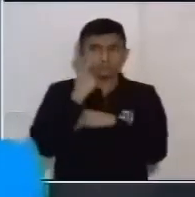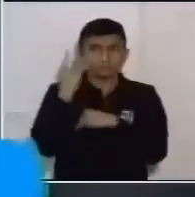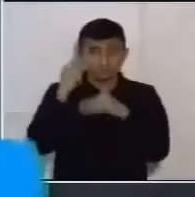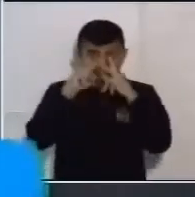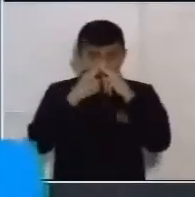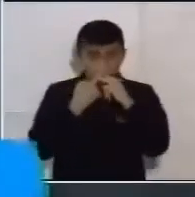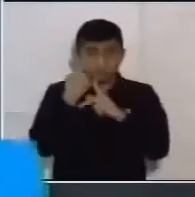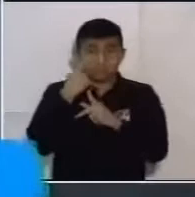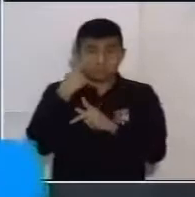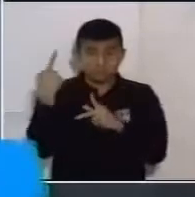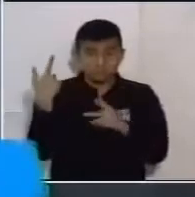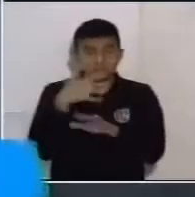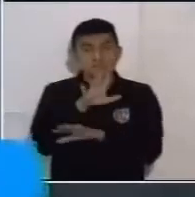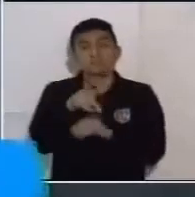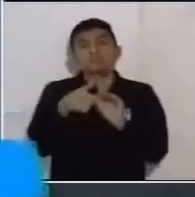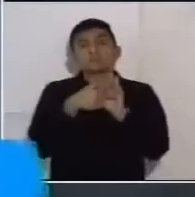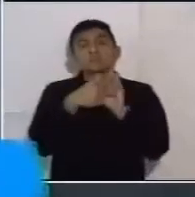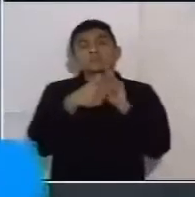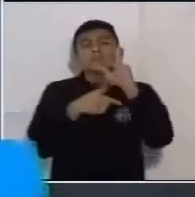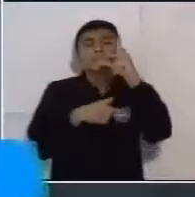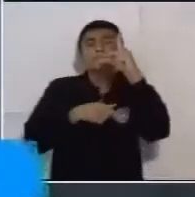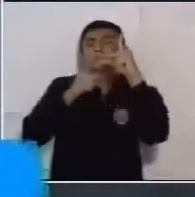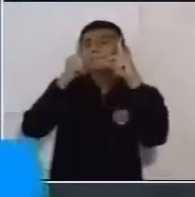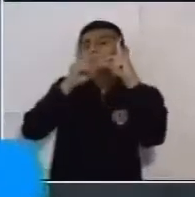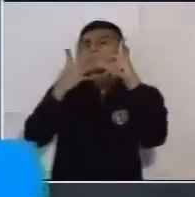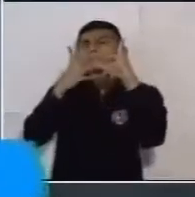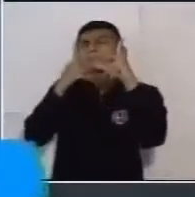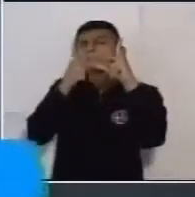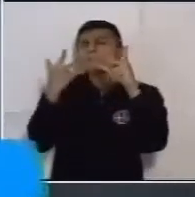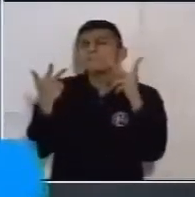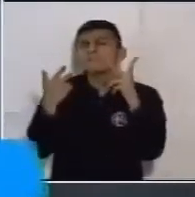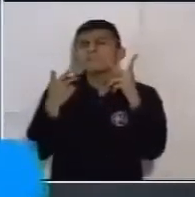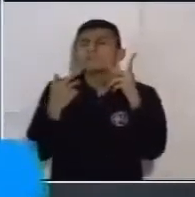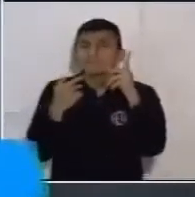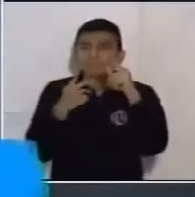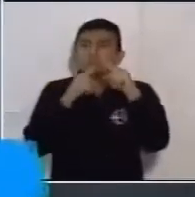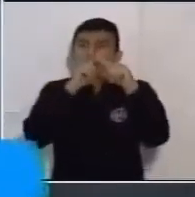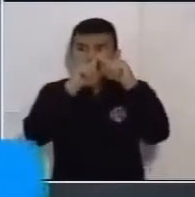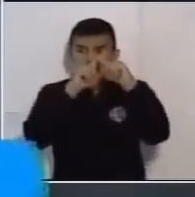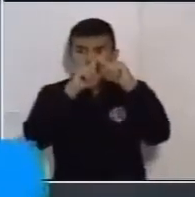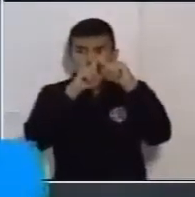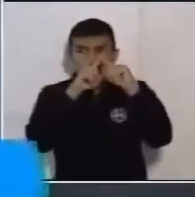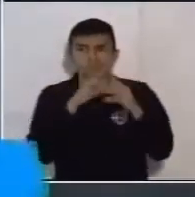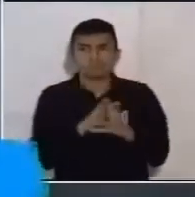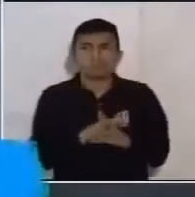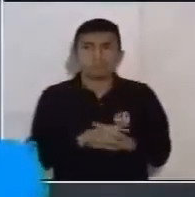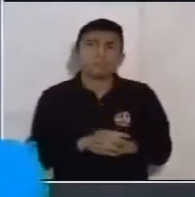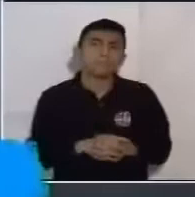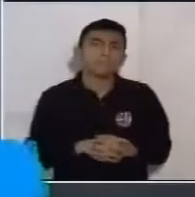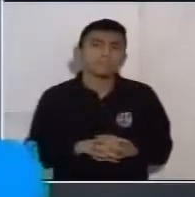Empecemos pues. En lugar de la b, ¿qué voy a poner? X, ¿verdad?